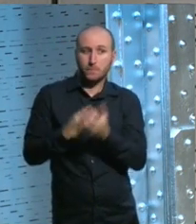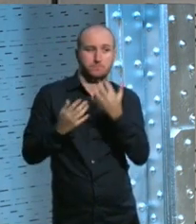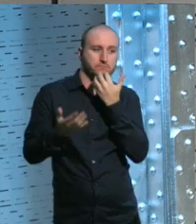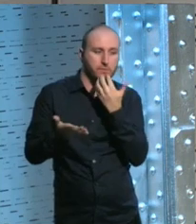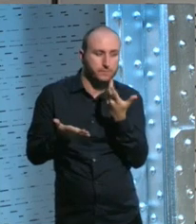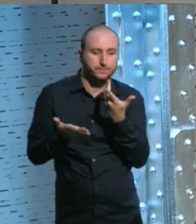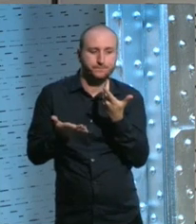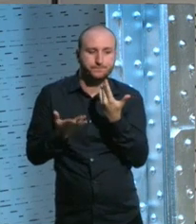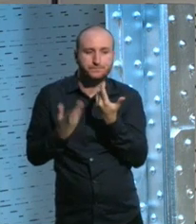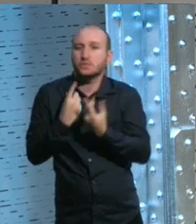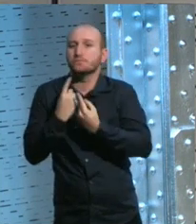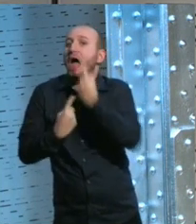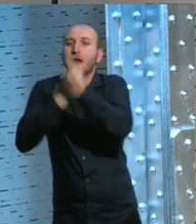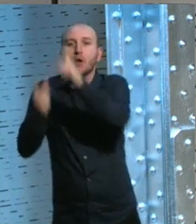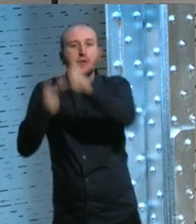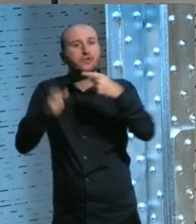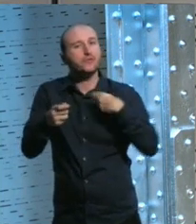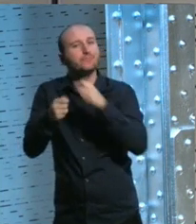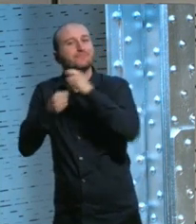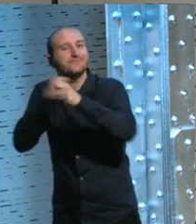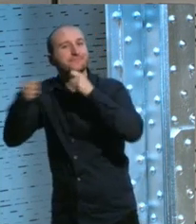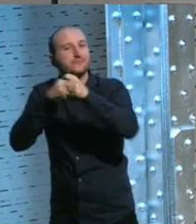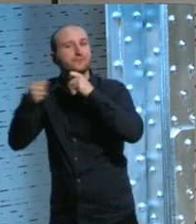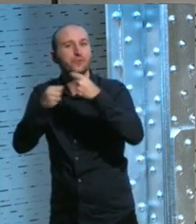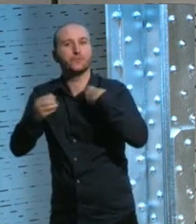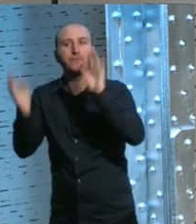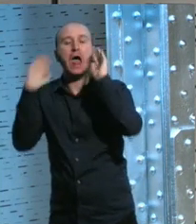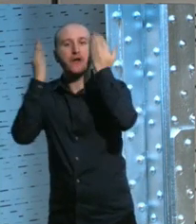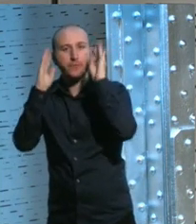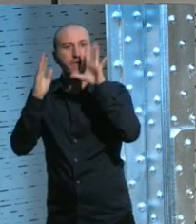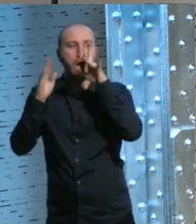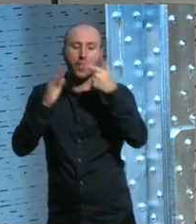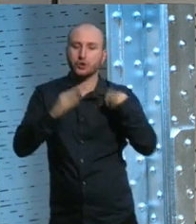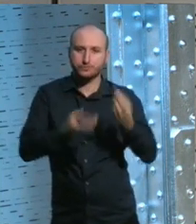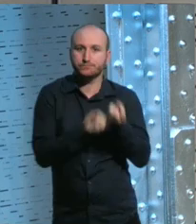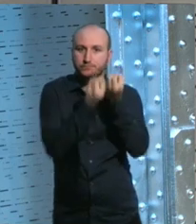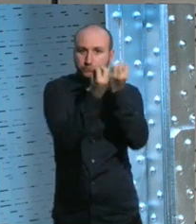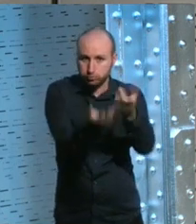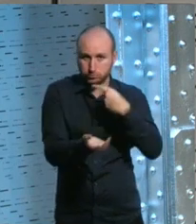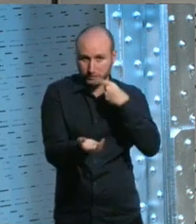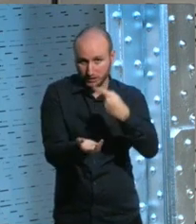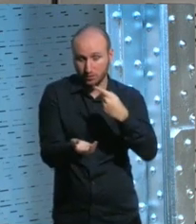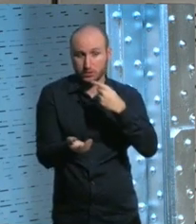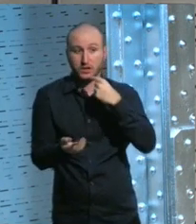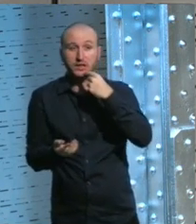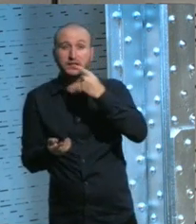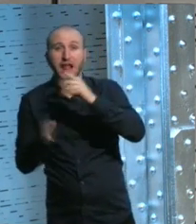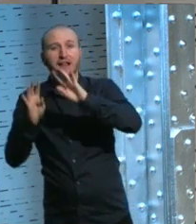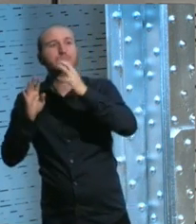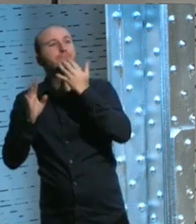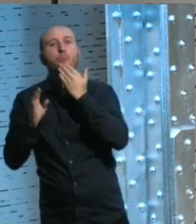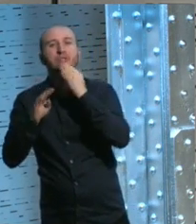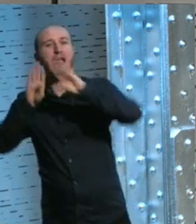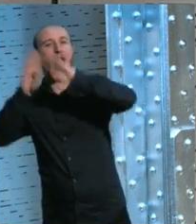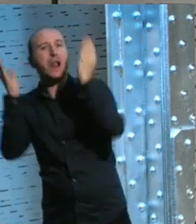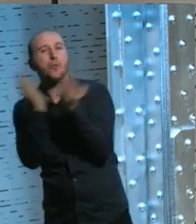una de las personas que entrevisté me dijo de Facebook y de ella, y voy a mencionarla ahora, que nacimos en planetas diferentes.